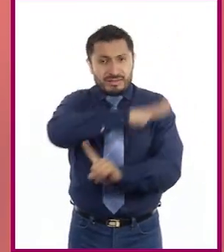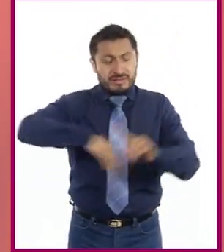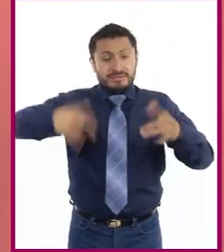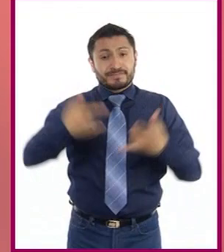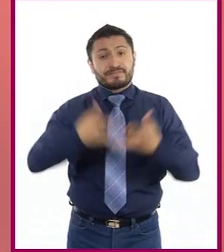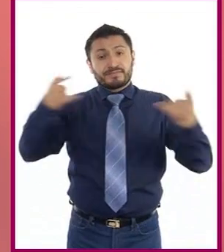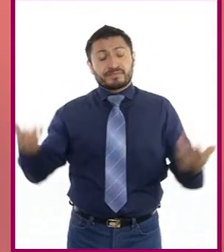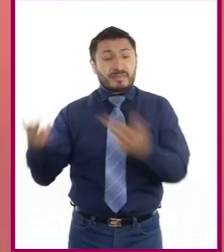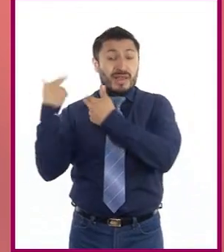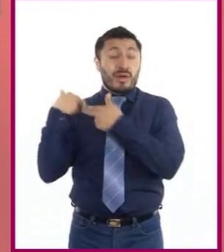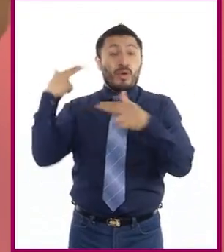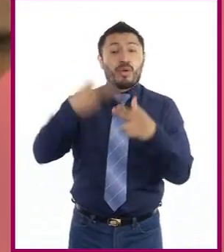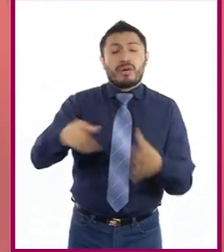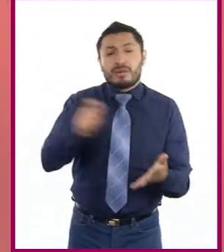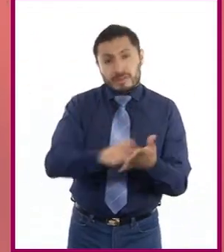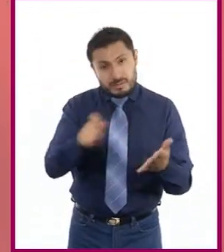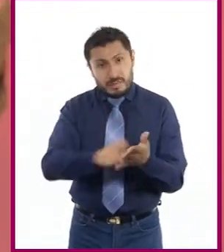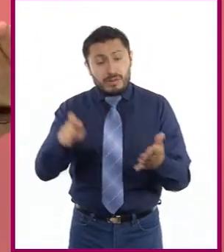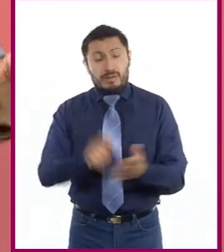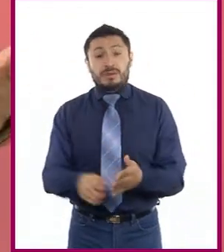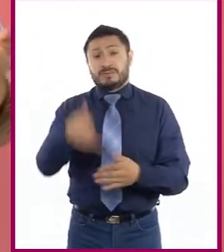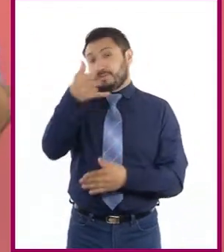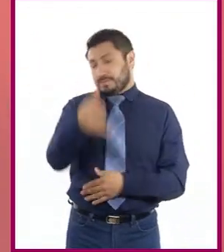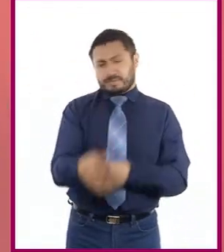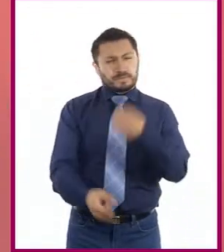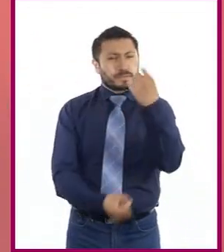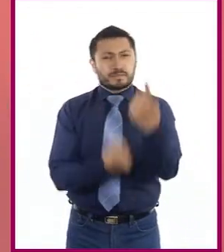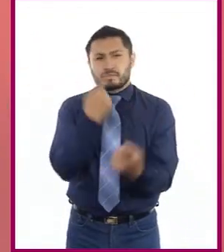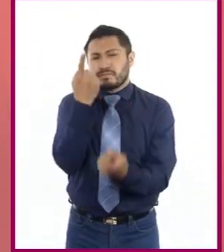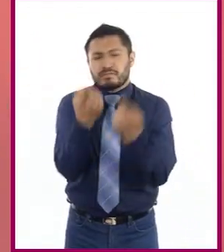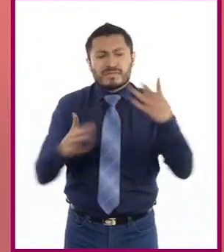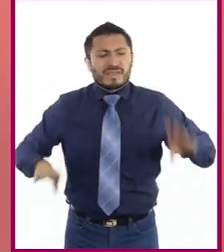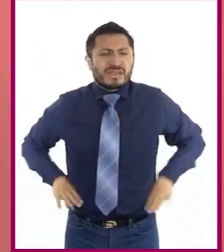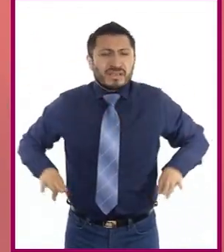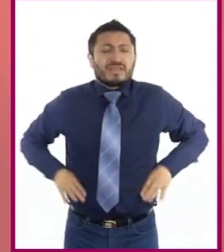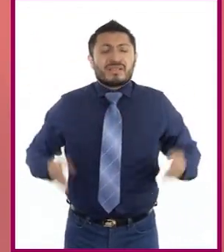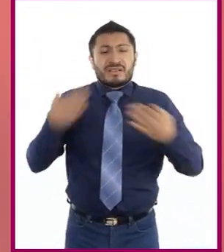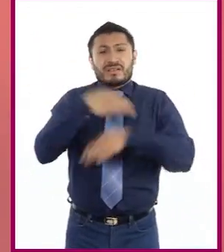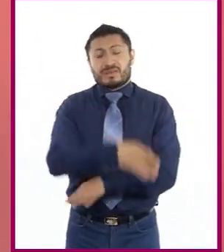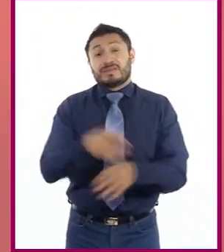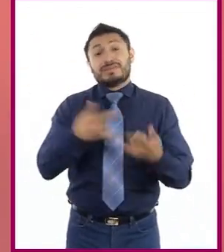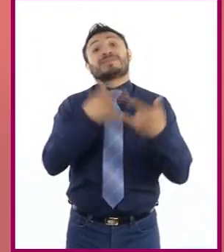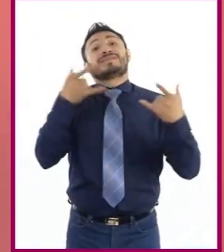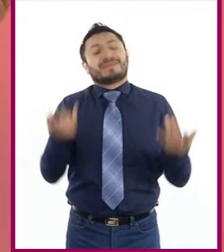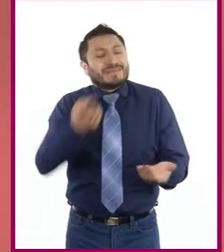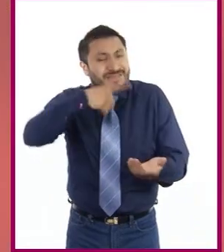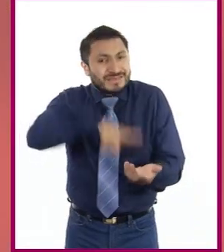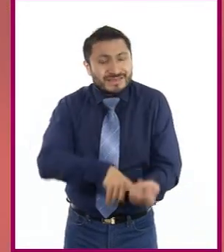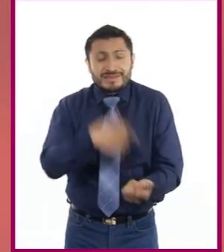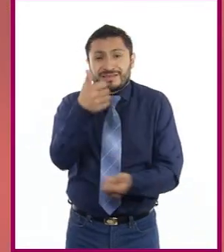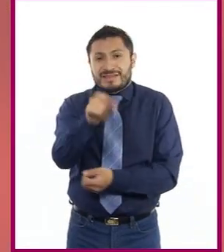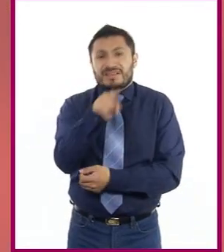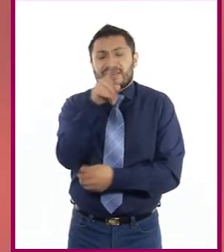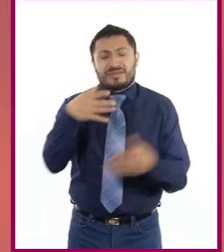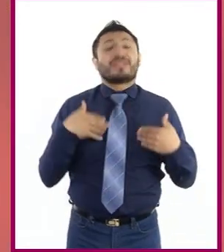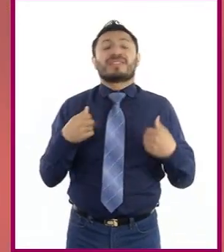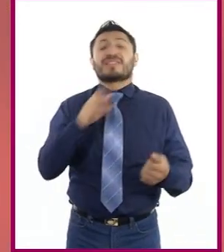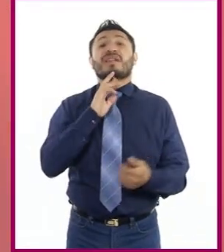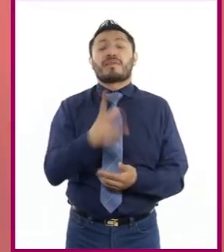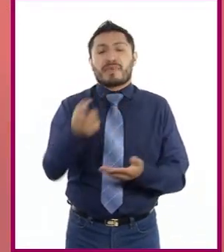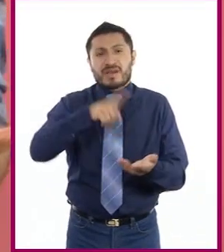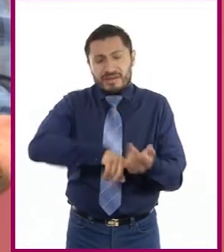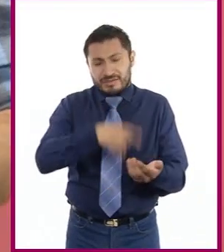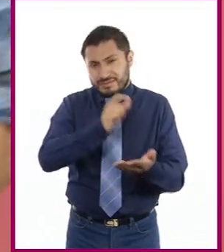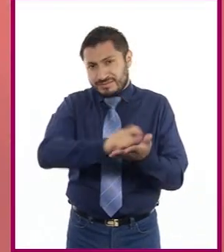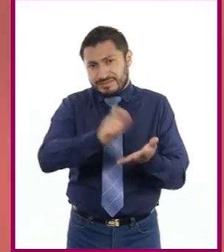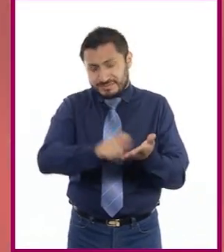el que fue escrita la obra y, bueno, algunos detalles sobre su trama, pues de ese modo podremos entender mejor el contenido del